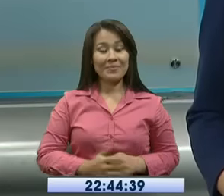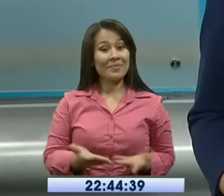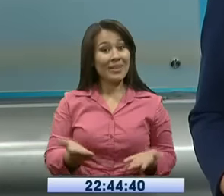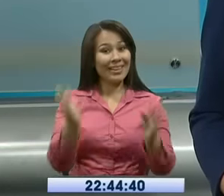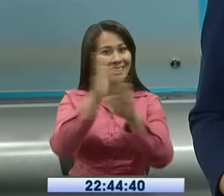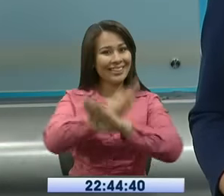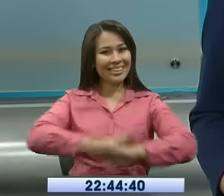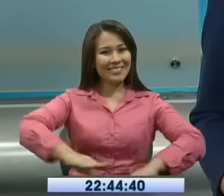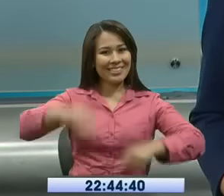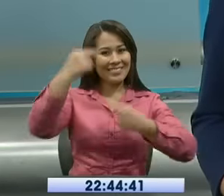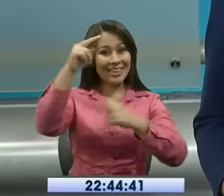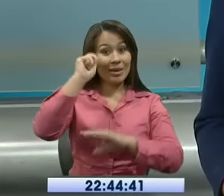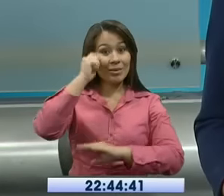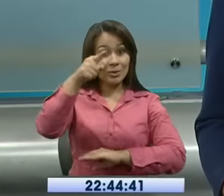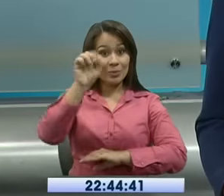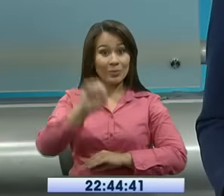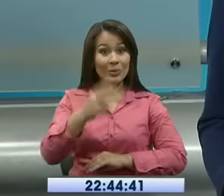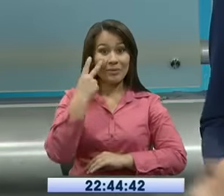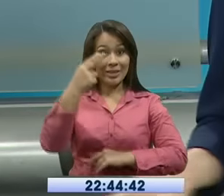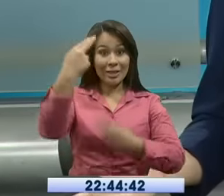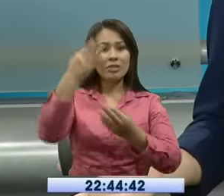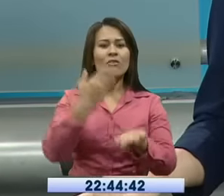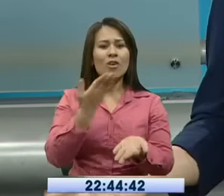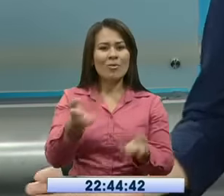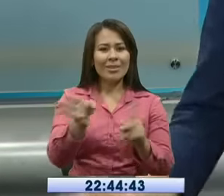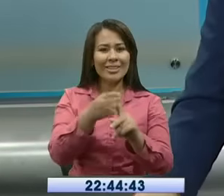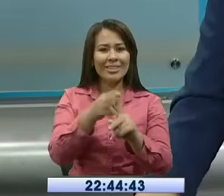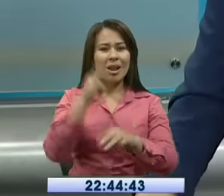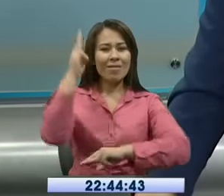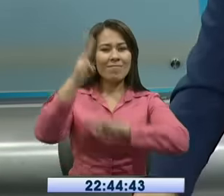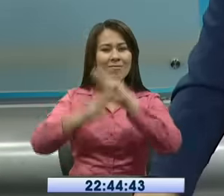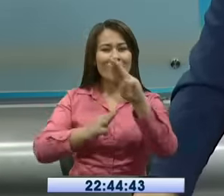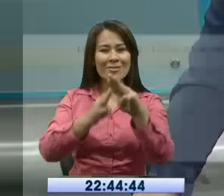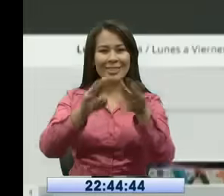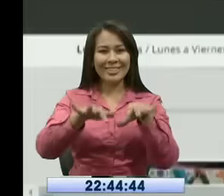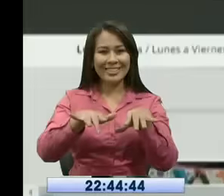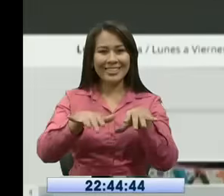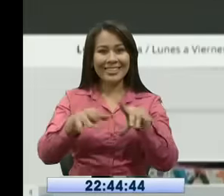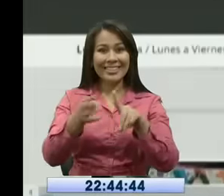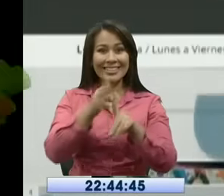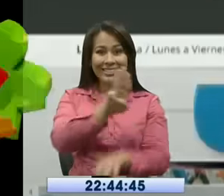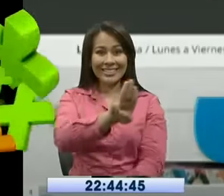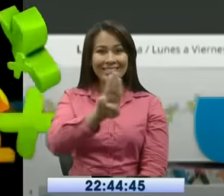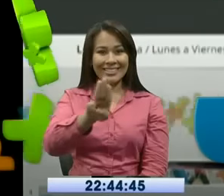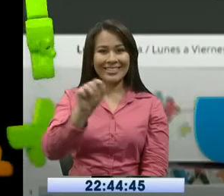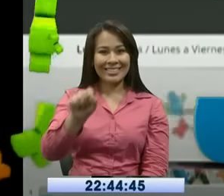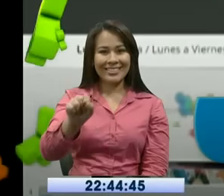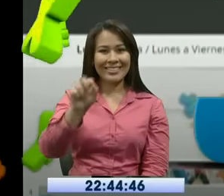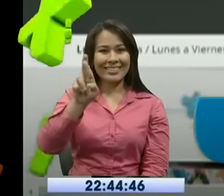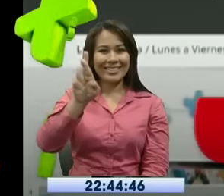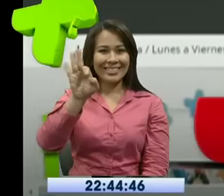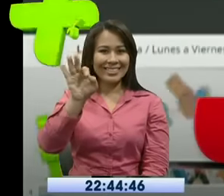Así finalizamos. Recuerden que pueden vernos desde cualquier parte del mundo a través del sitio web